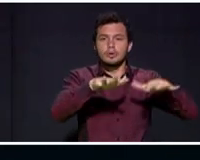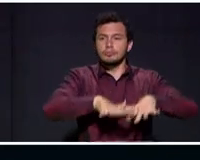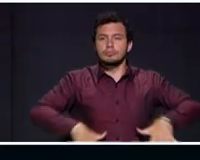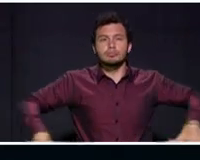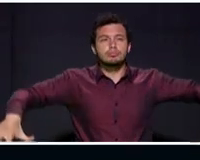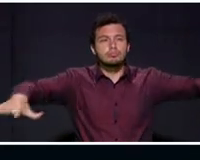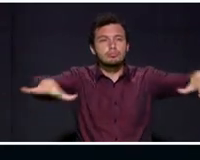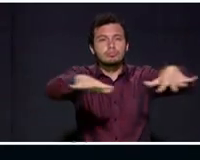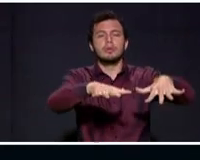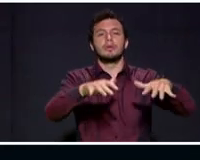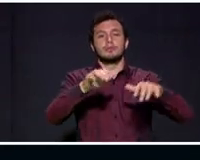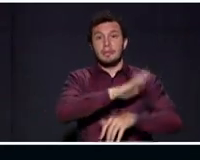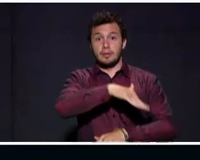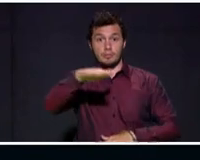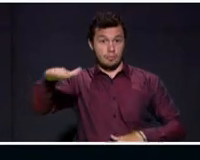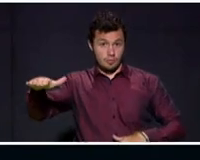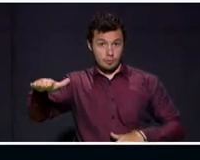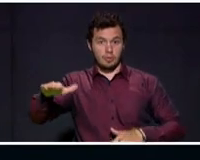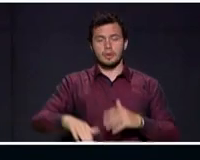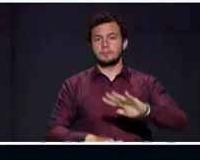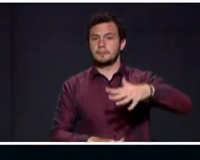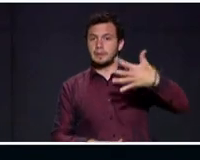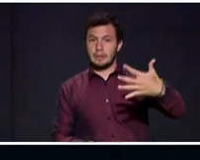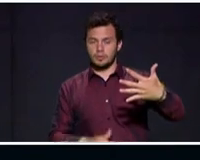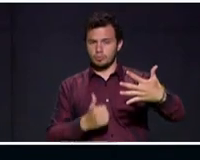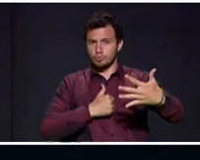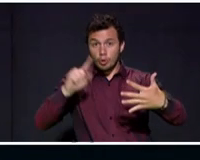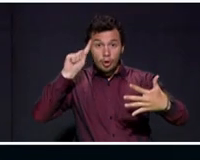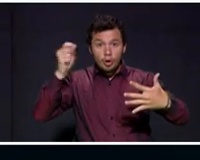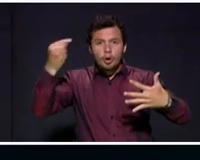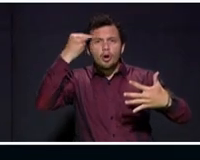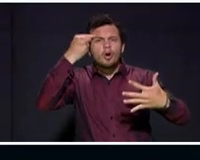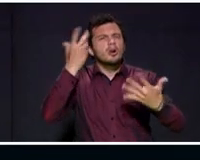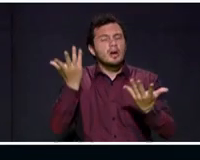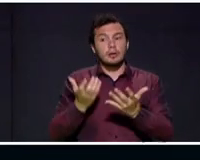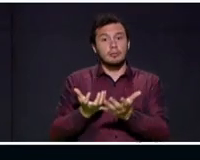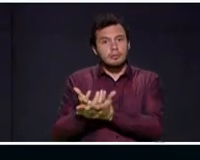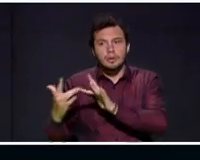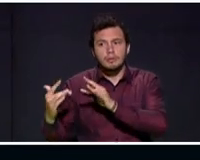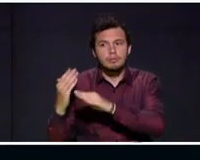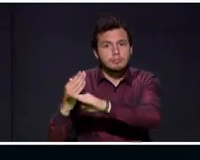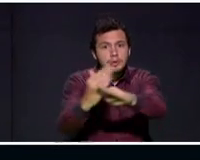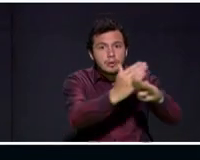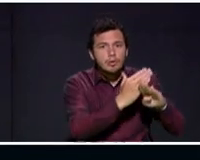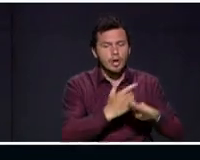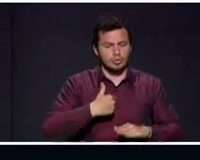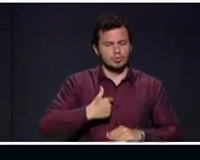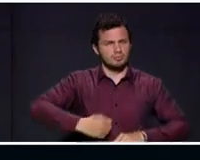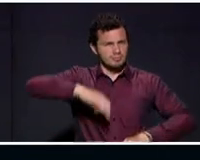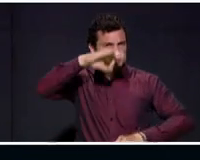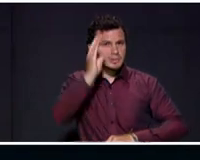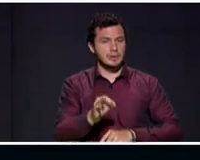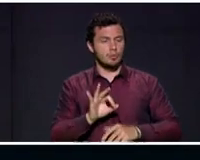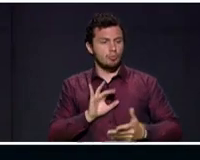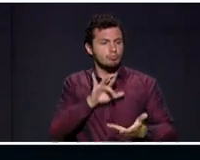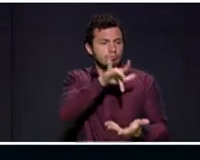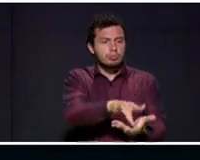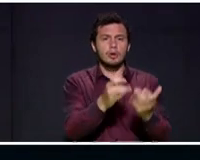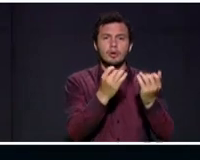y 5º andrés va a recuperar los consejos de seguridad directamente voy a hacer presencia en la municipalidad